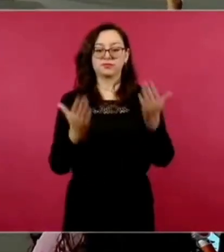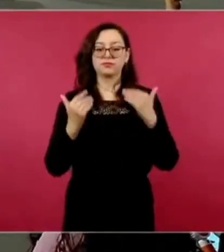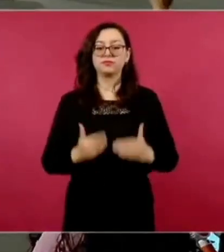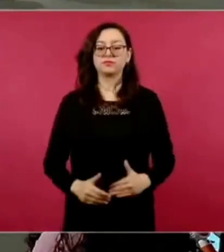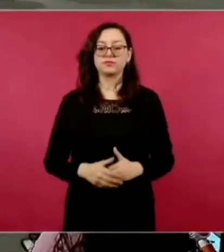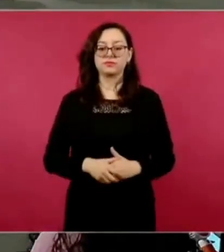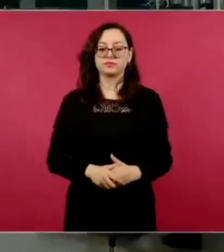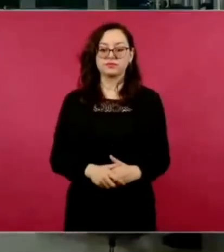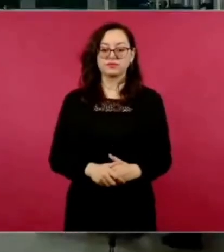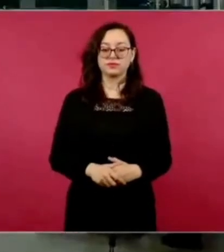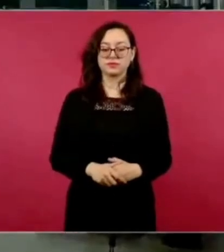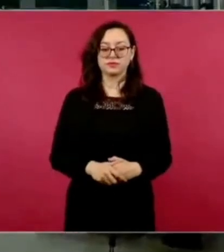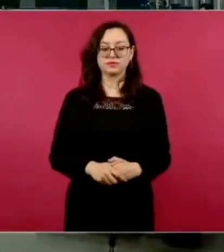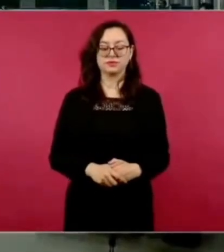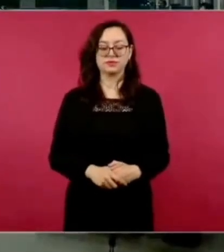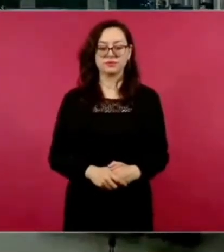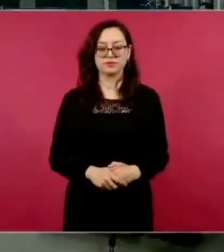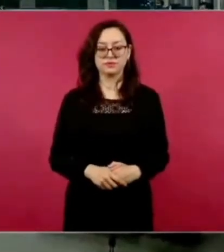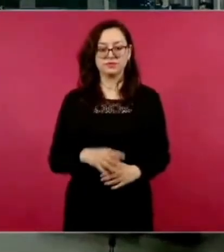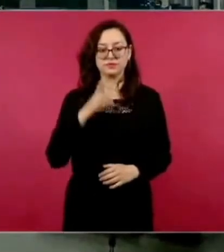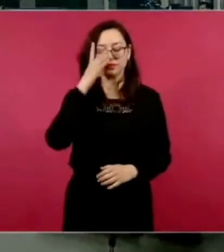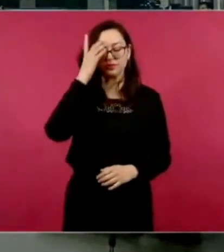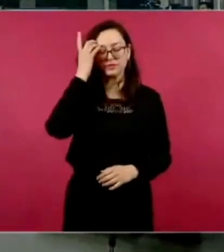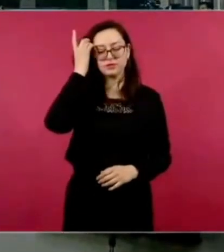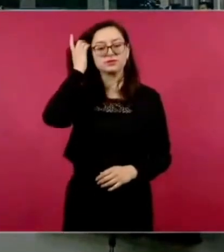nos vamos a, como ayer.